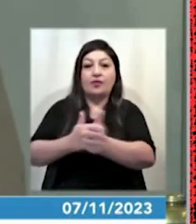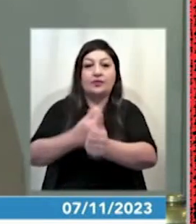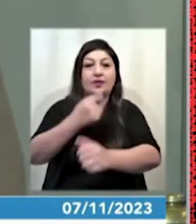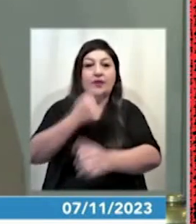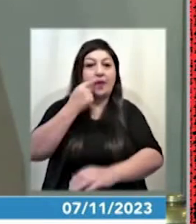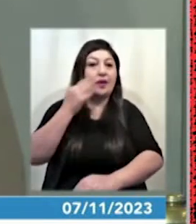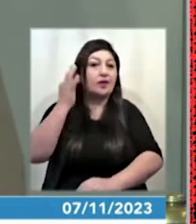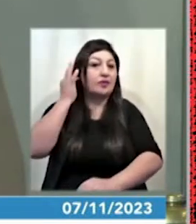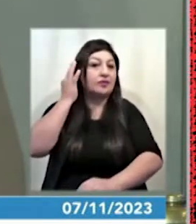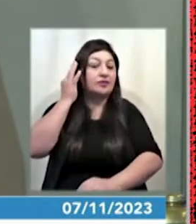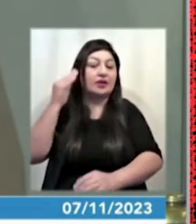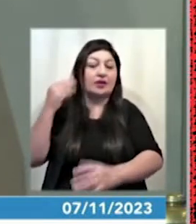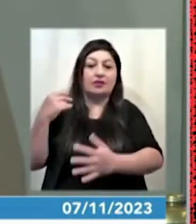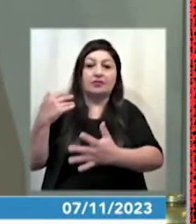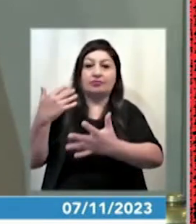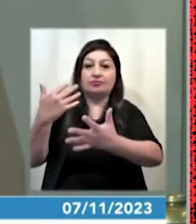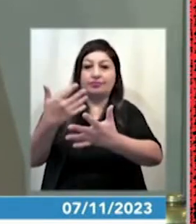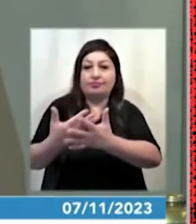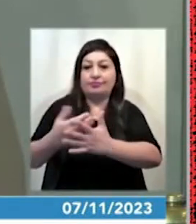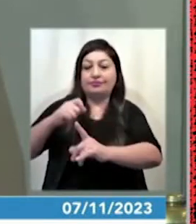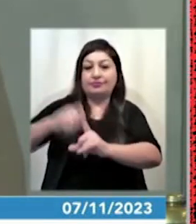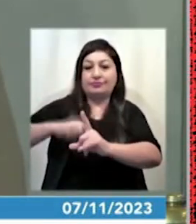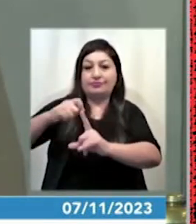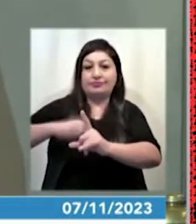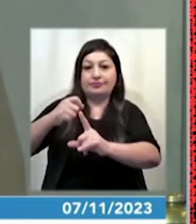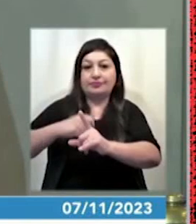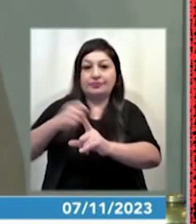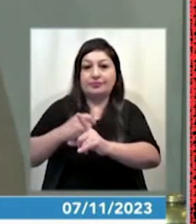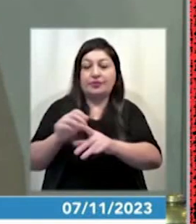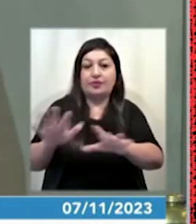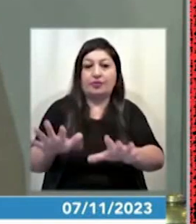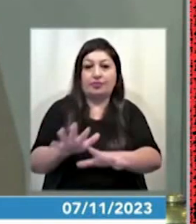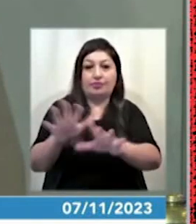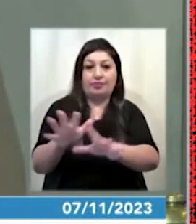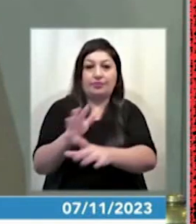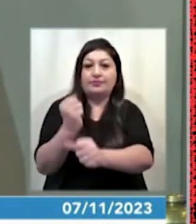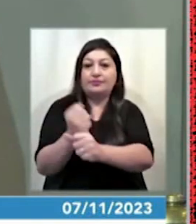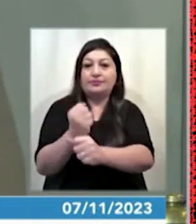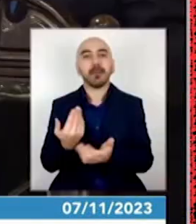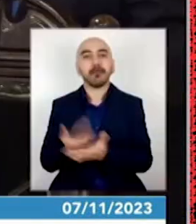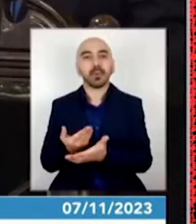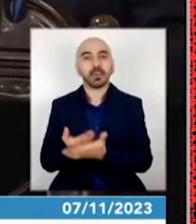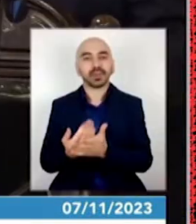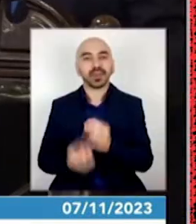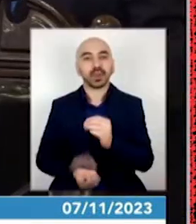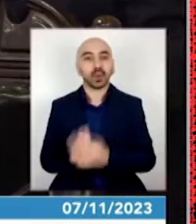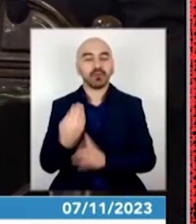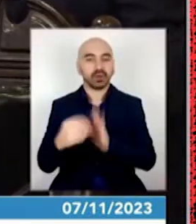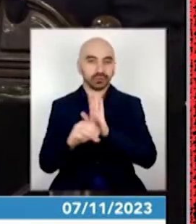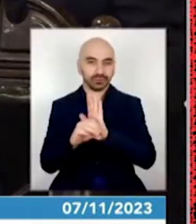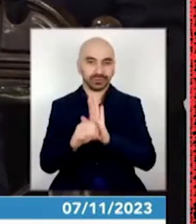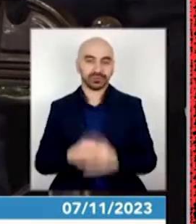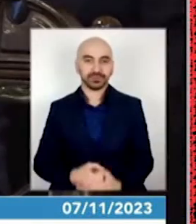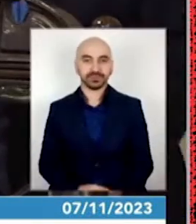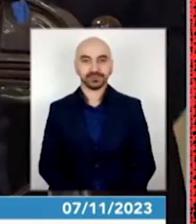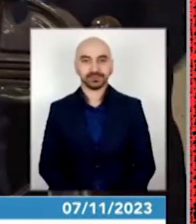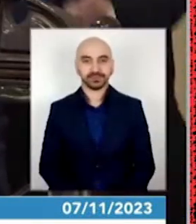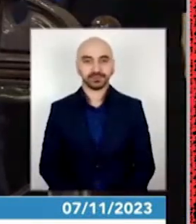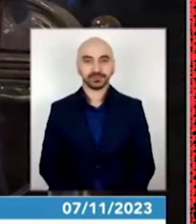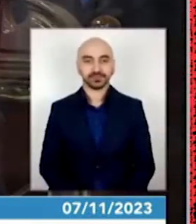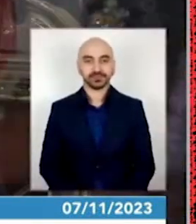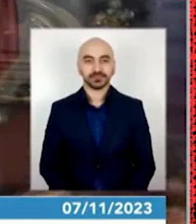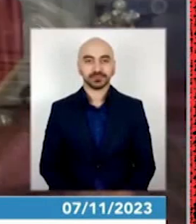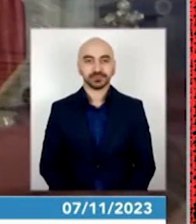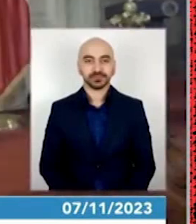Con un gobierno más impopular. Lo único que quieren es que el gobierno diga lo que ellos quieren escuchar. Claro. Pero este es el típico juego de yo te doy, yo te quito. Se convierte